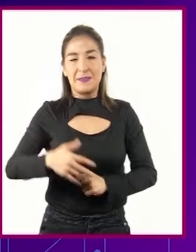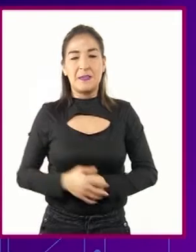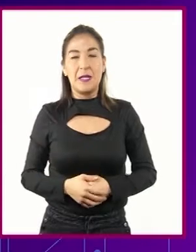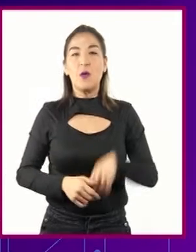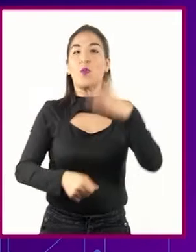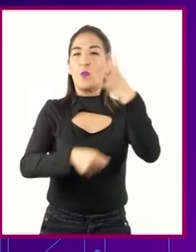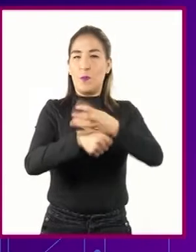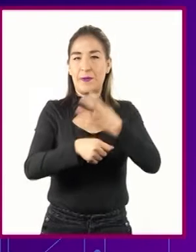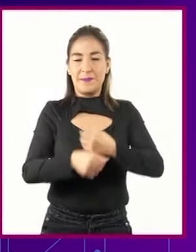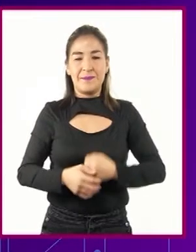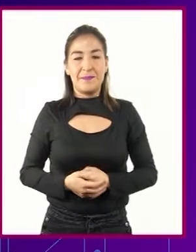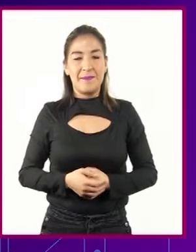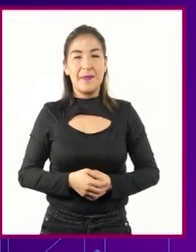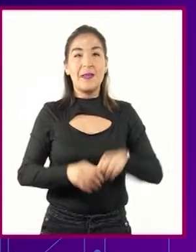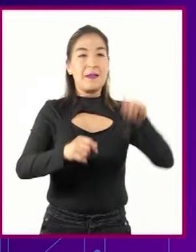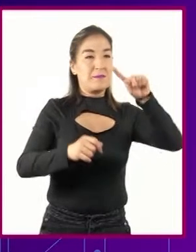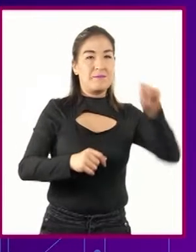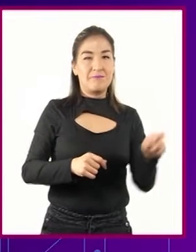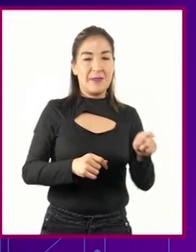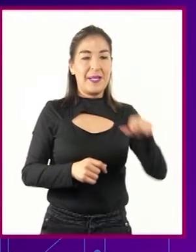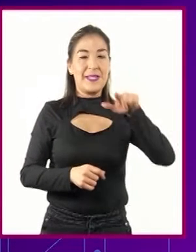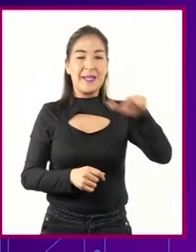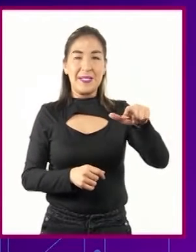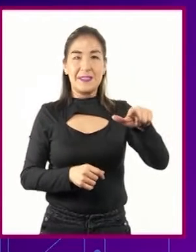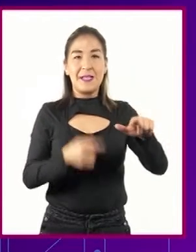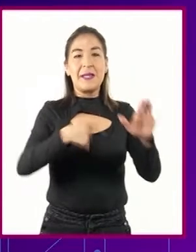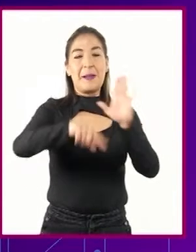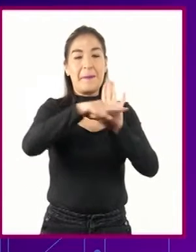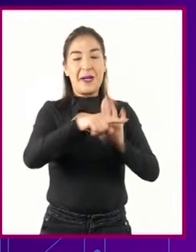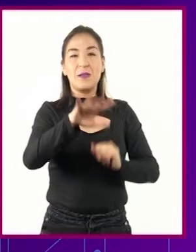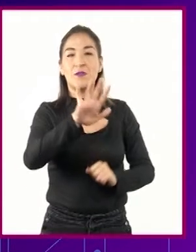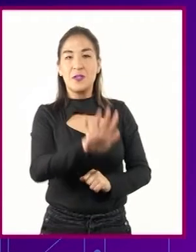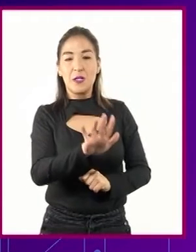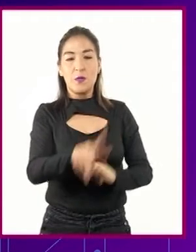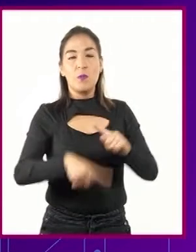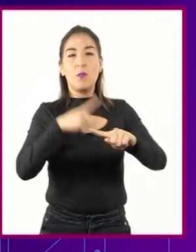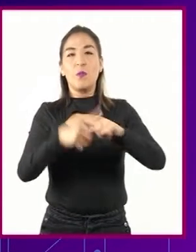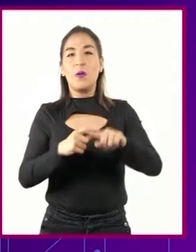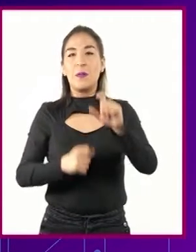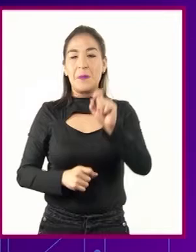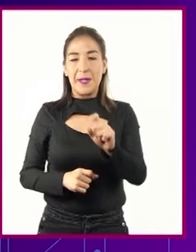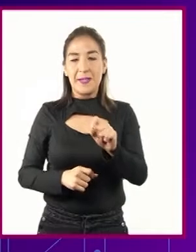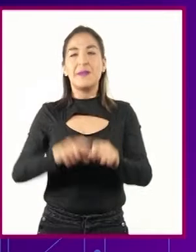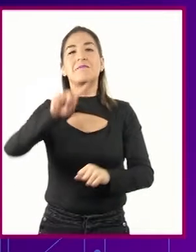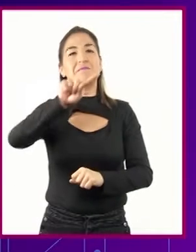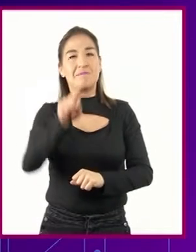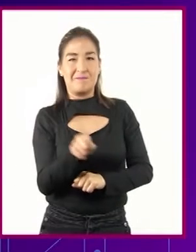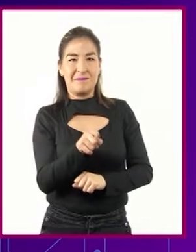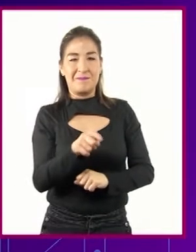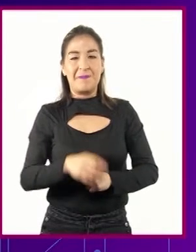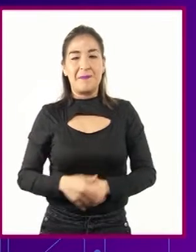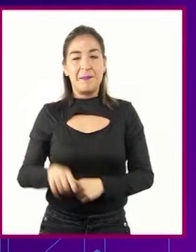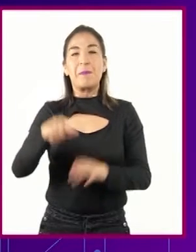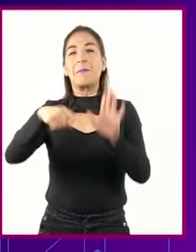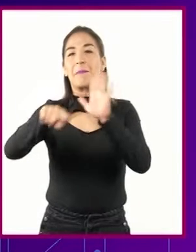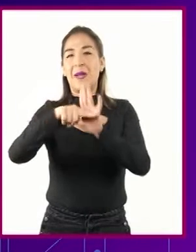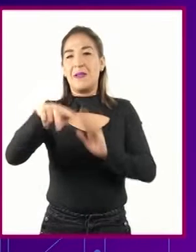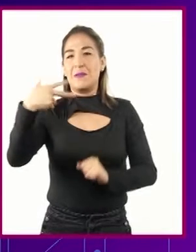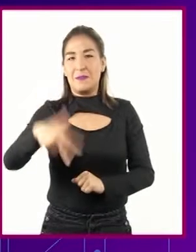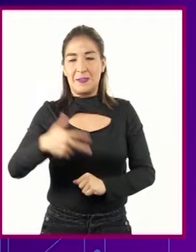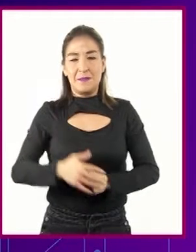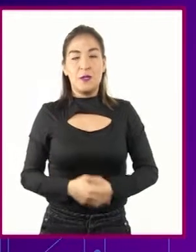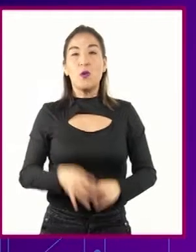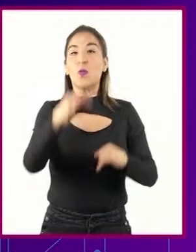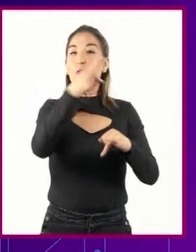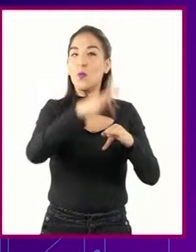La cuarta, entre paréntesis, 17 menos 5 por 20, se cierra paréntesis, menos 13. Y